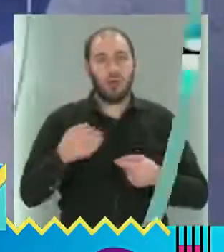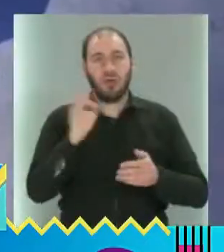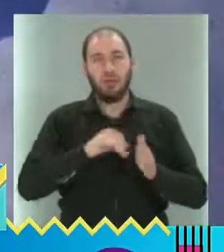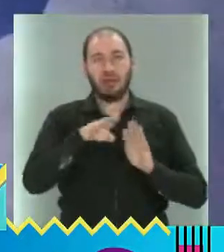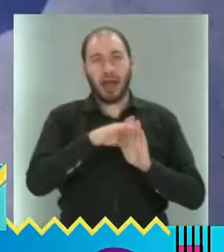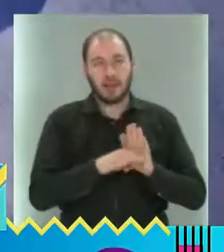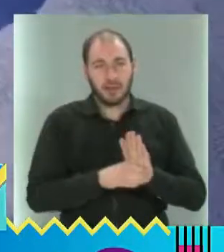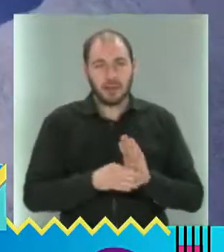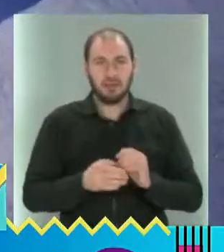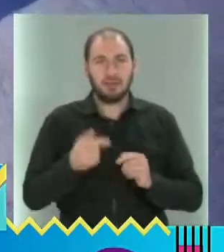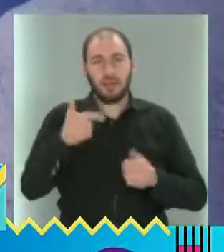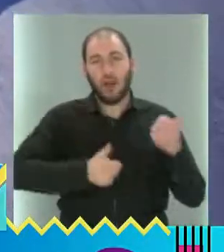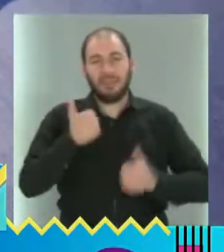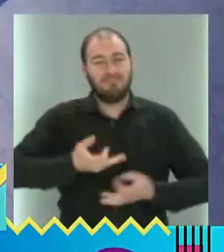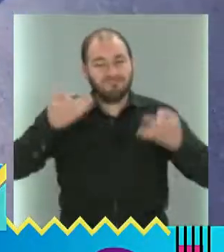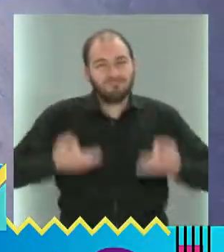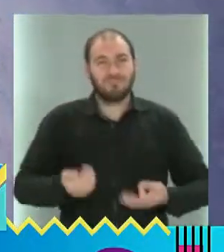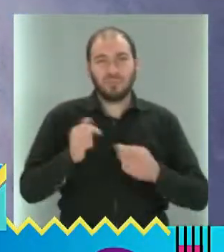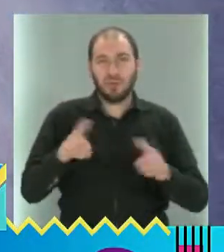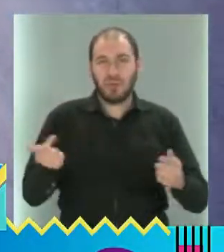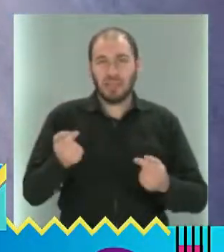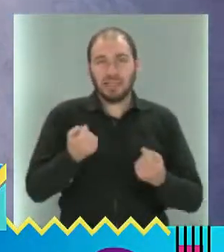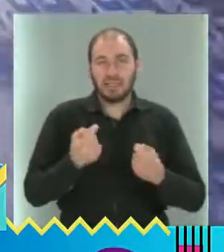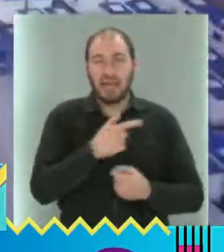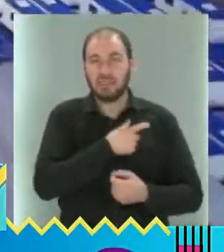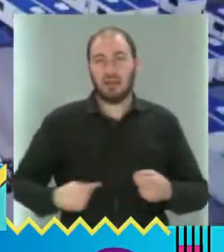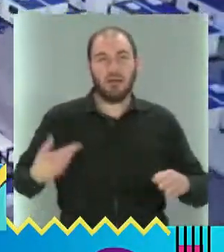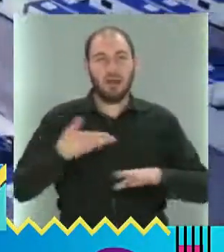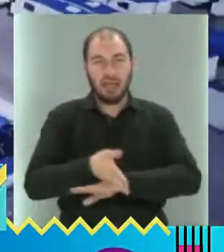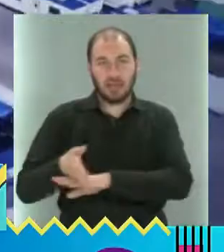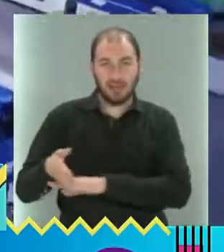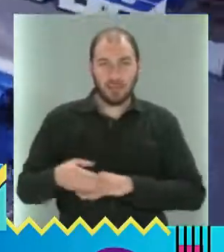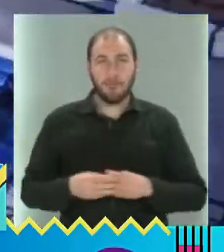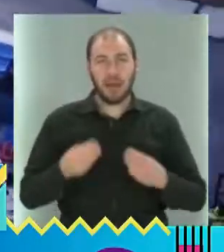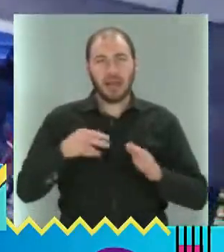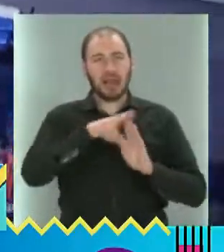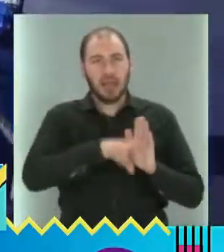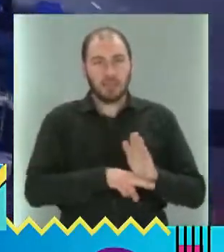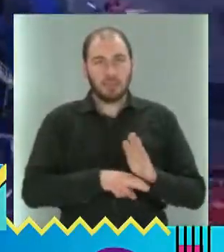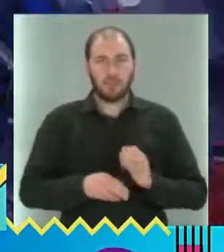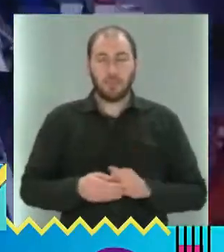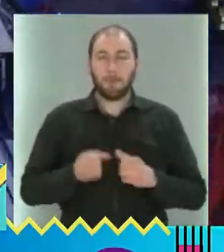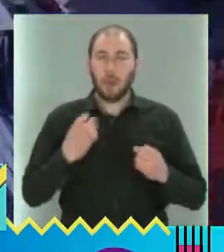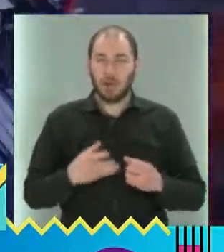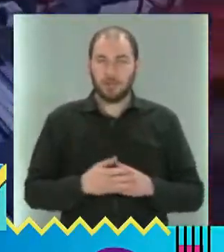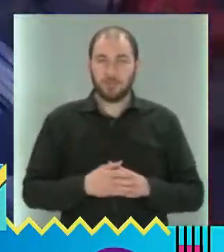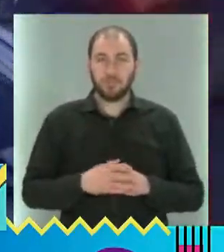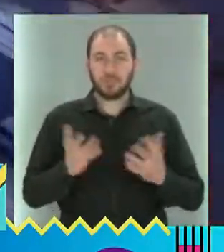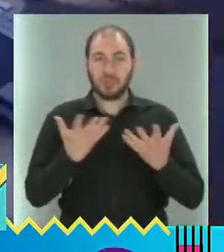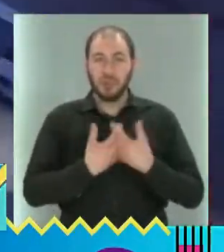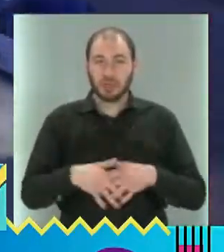características que no son de competencia perfecta, es necesario que el Estado intervenga para regular, porque hay una